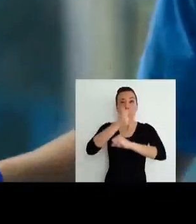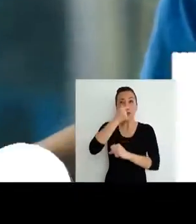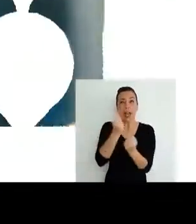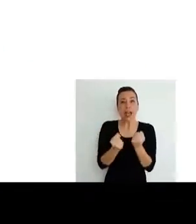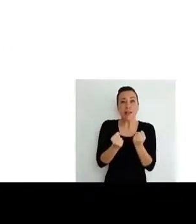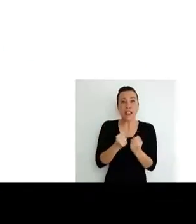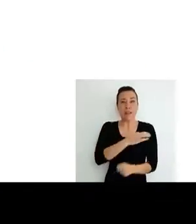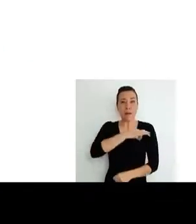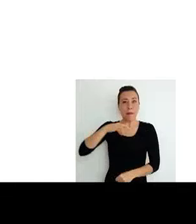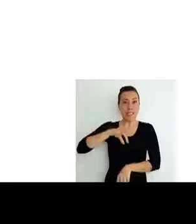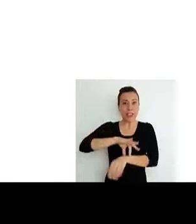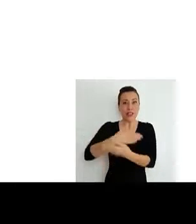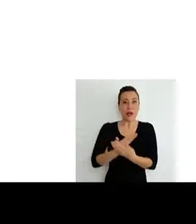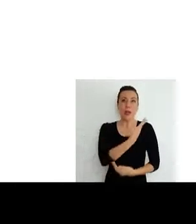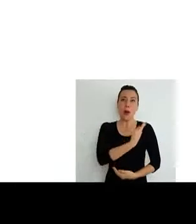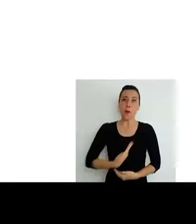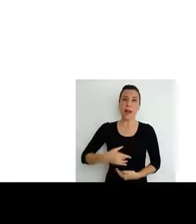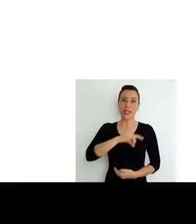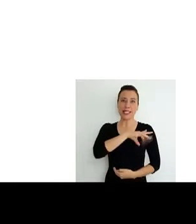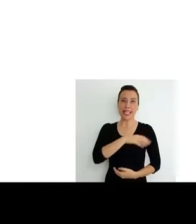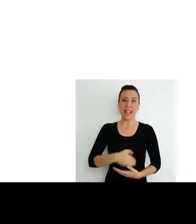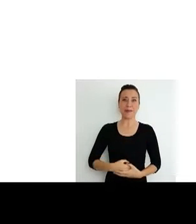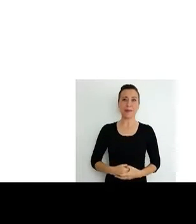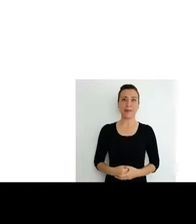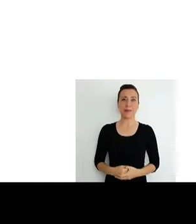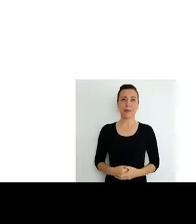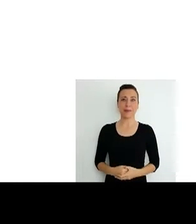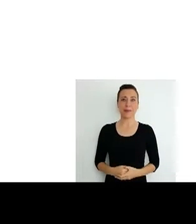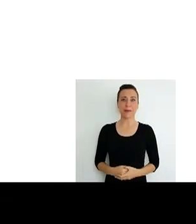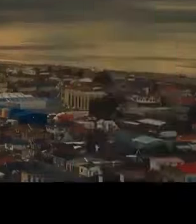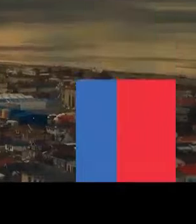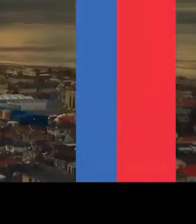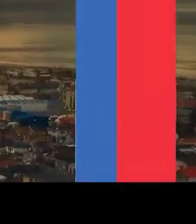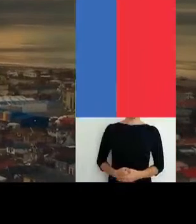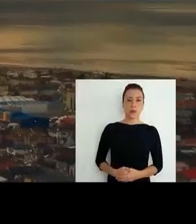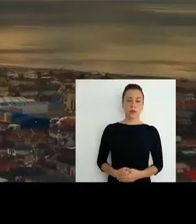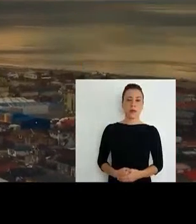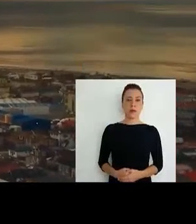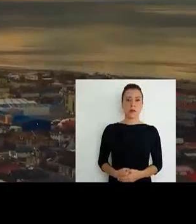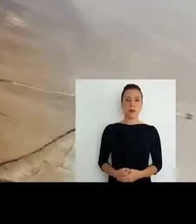soltó kings que la lujo y luego como crisol del chile vapor